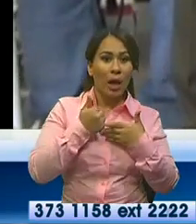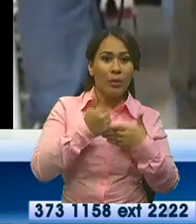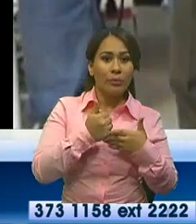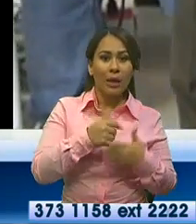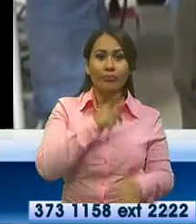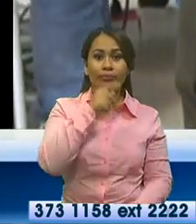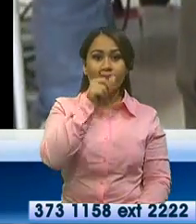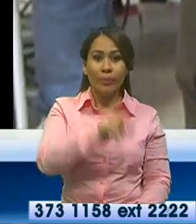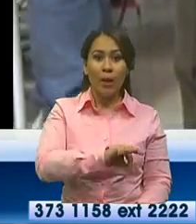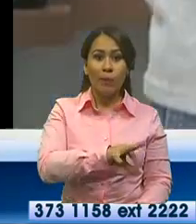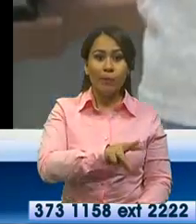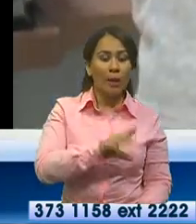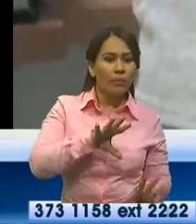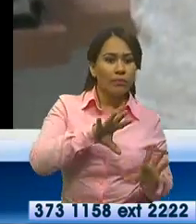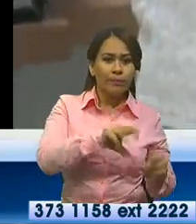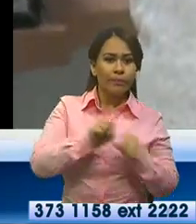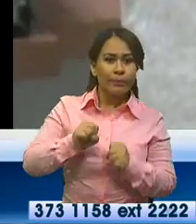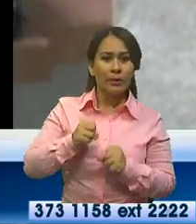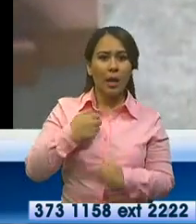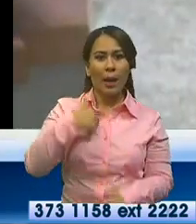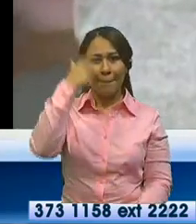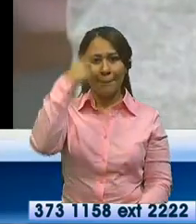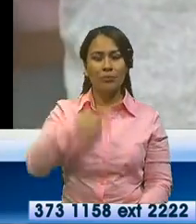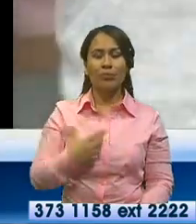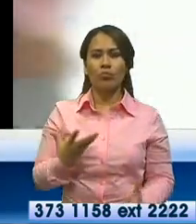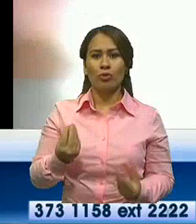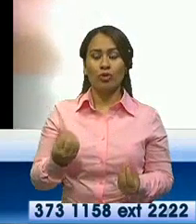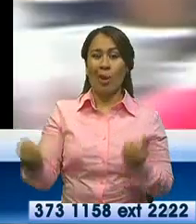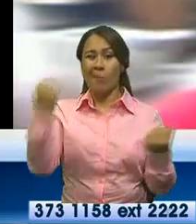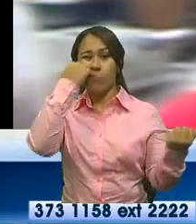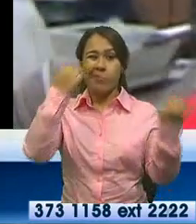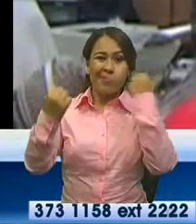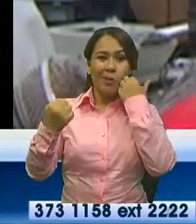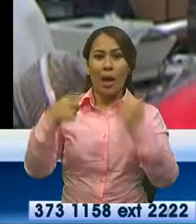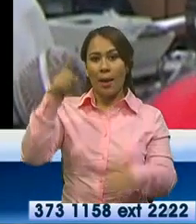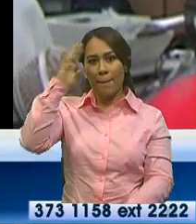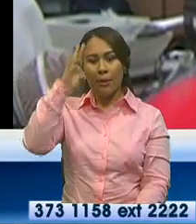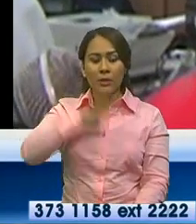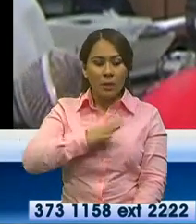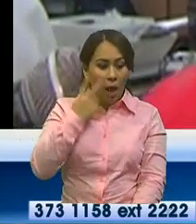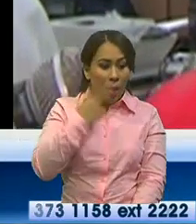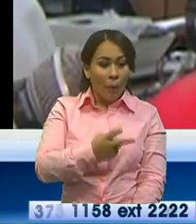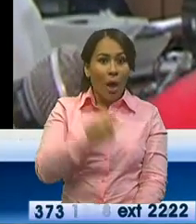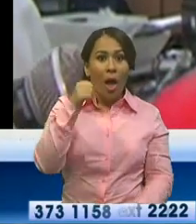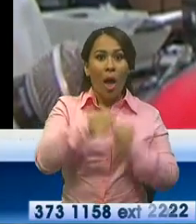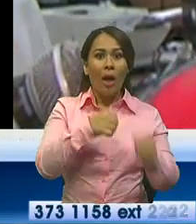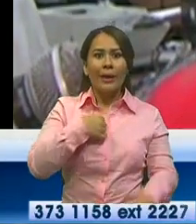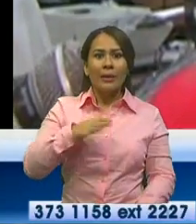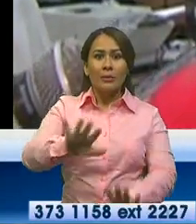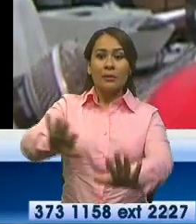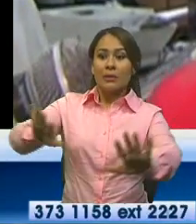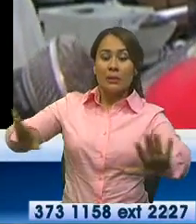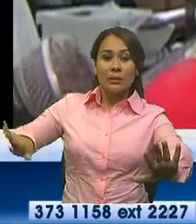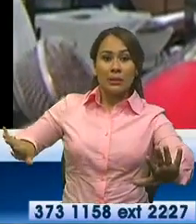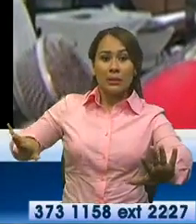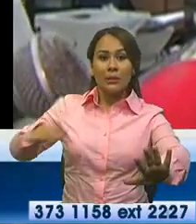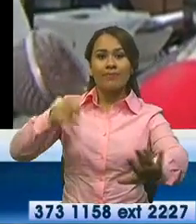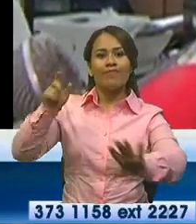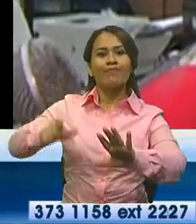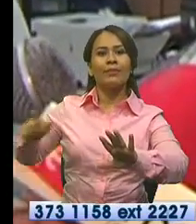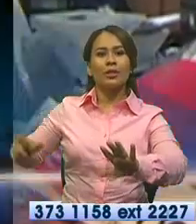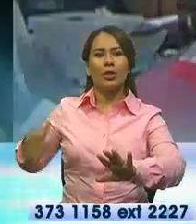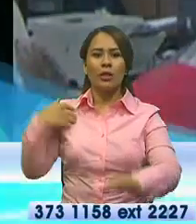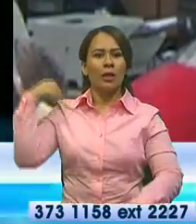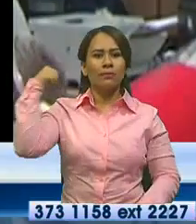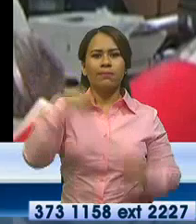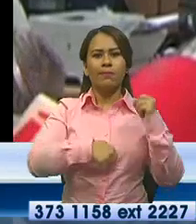ladrón, quien según la policía recibió varios golpes. A nosotros llegar al lugar, ya los moradores del